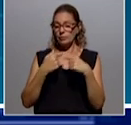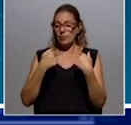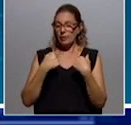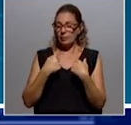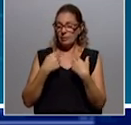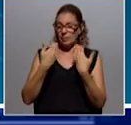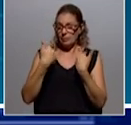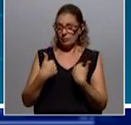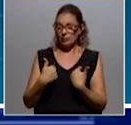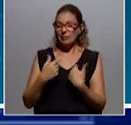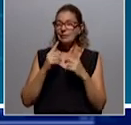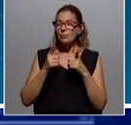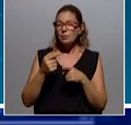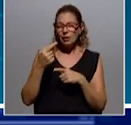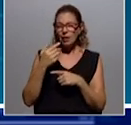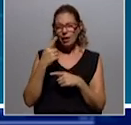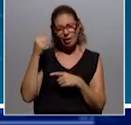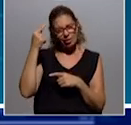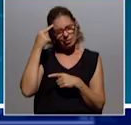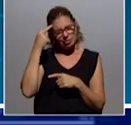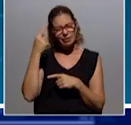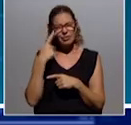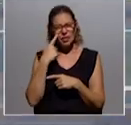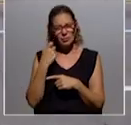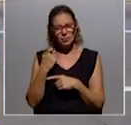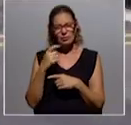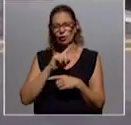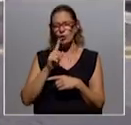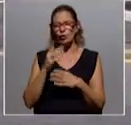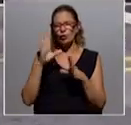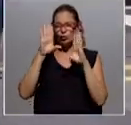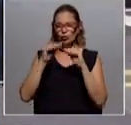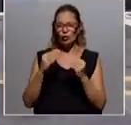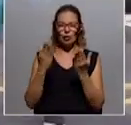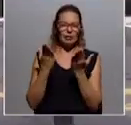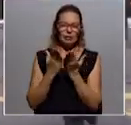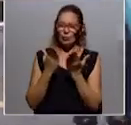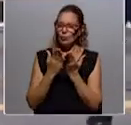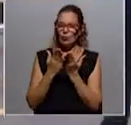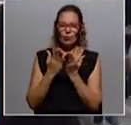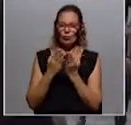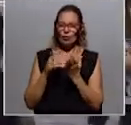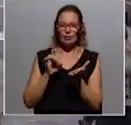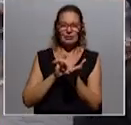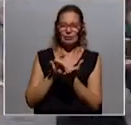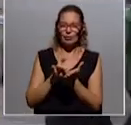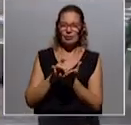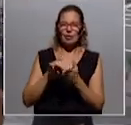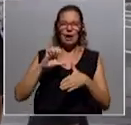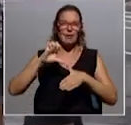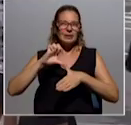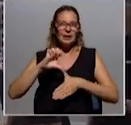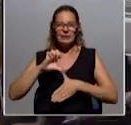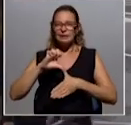en lo personal, para también tomar conciencia de que no todo pasa por el estudio ni de Oriente Medio, ni de la situación, por ejemplo, en América